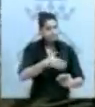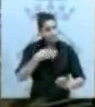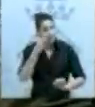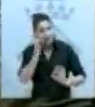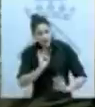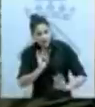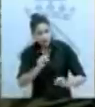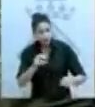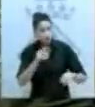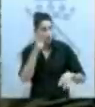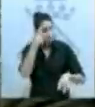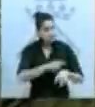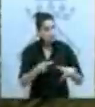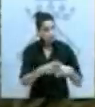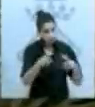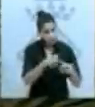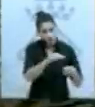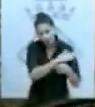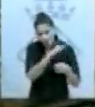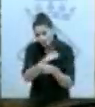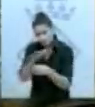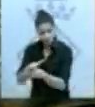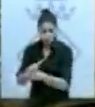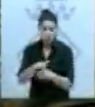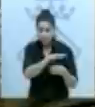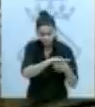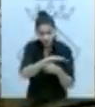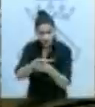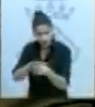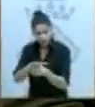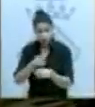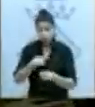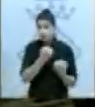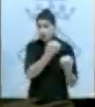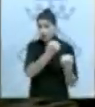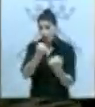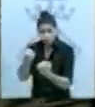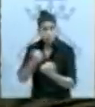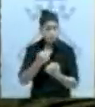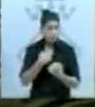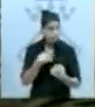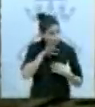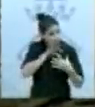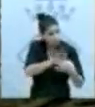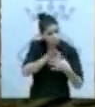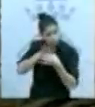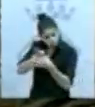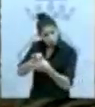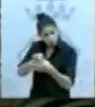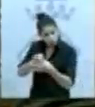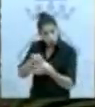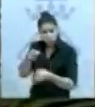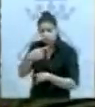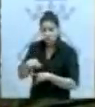diferentes ámbitos y el acercamiento a todas las instituciones, partidos o sindicatos que se muestren, como nosotros, interesados